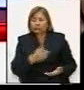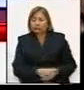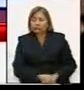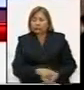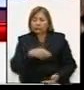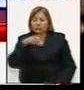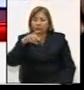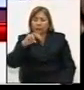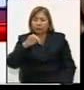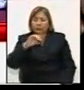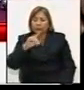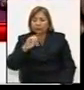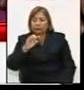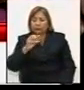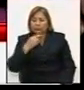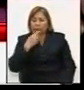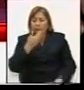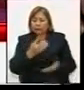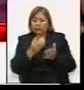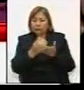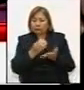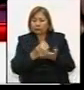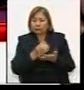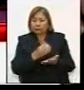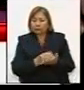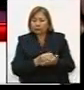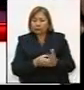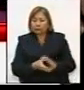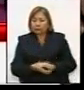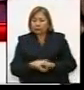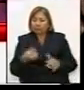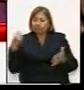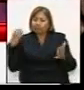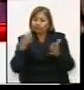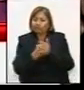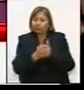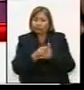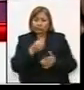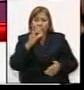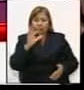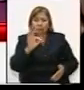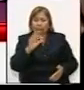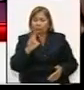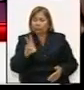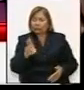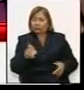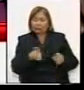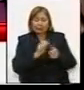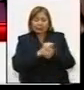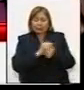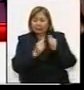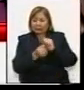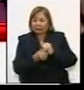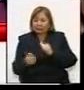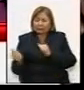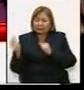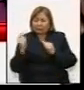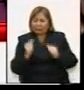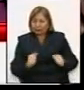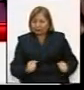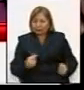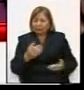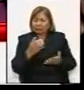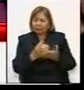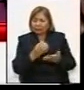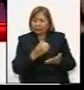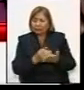Paniagua, esa Constitución y el golpe de Estado del año 92 cambió el equilibrio de poderes e hizo una